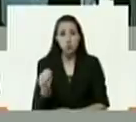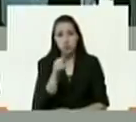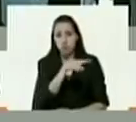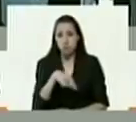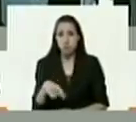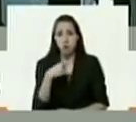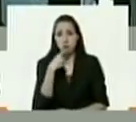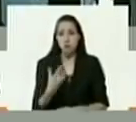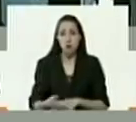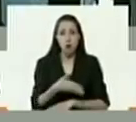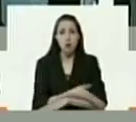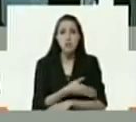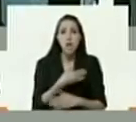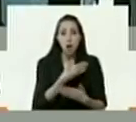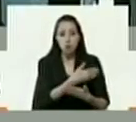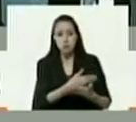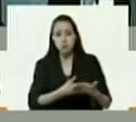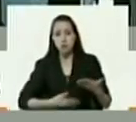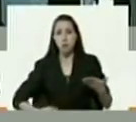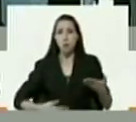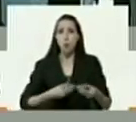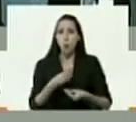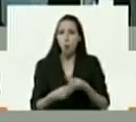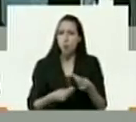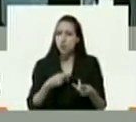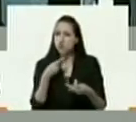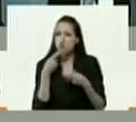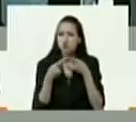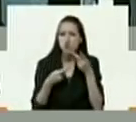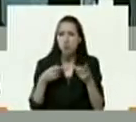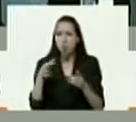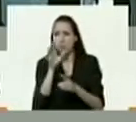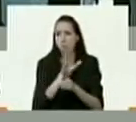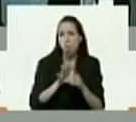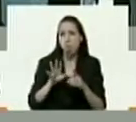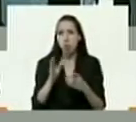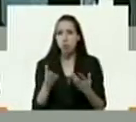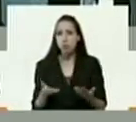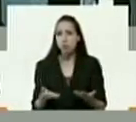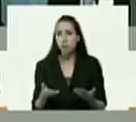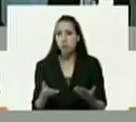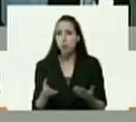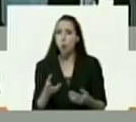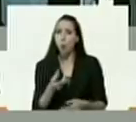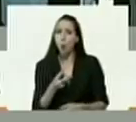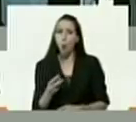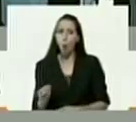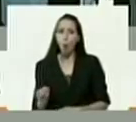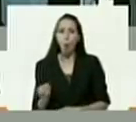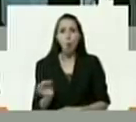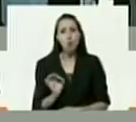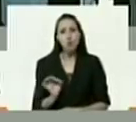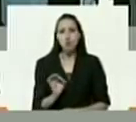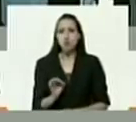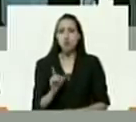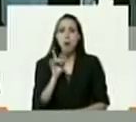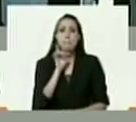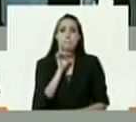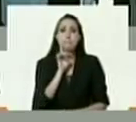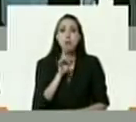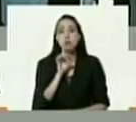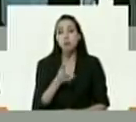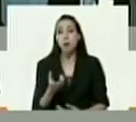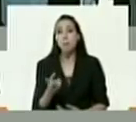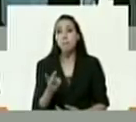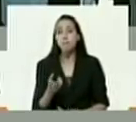que este informe puede ser politizado o no es muy objetivo. Entonces mi pregunta